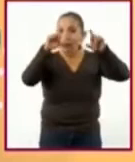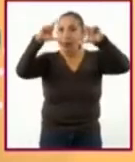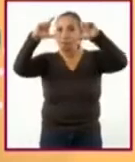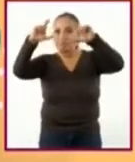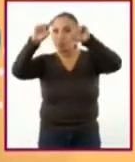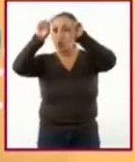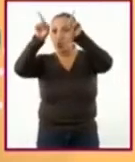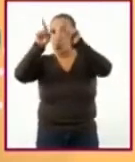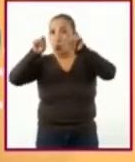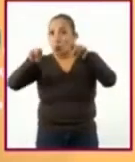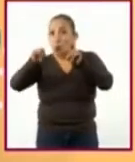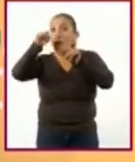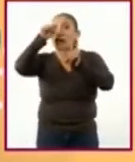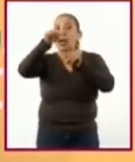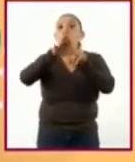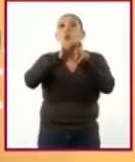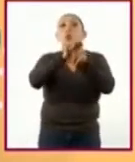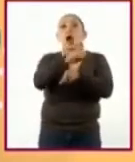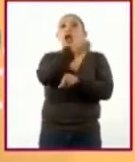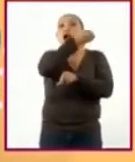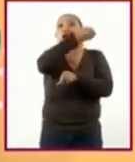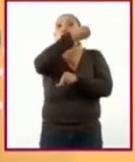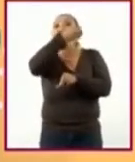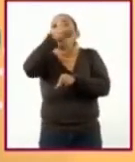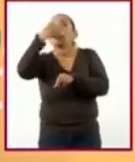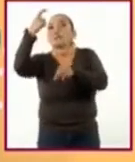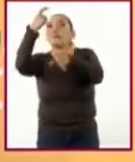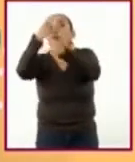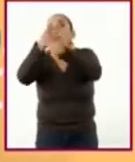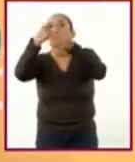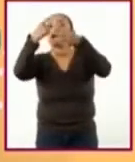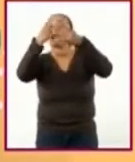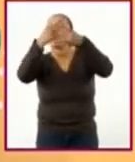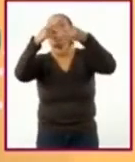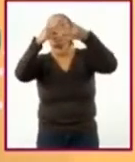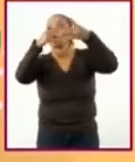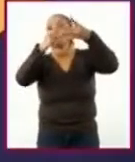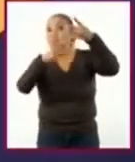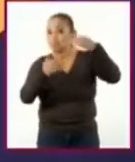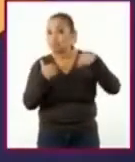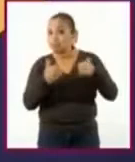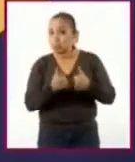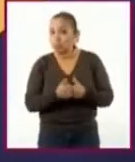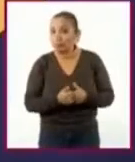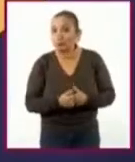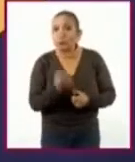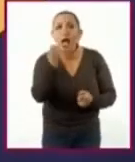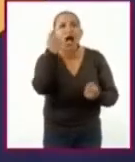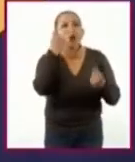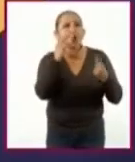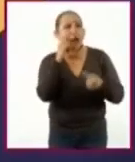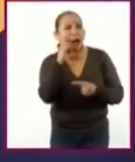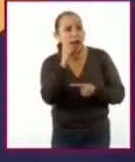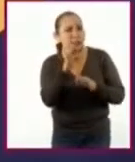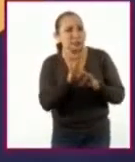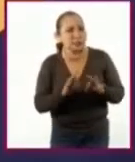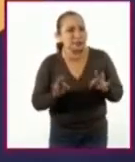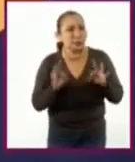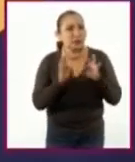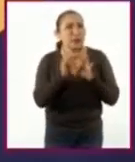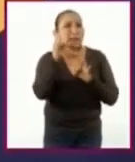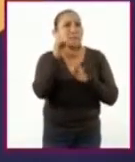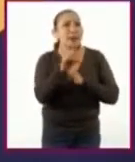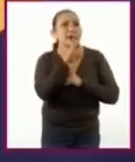y llaves determinan el orden de prioridad de una sobre otra. Algunas consideraciones importantes